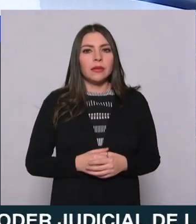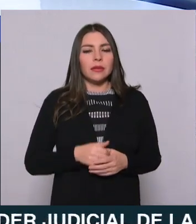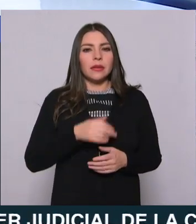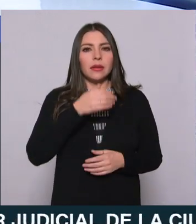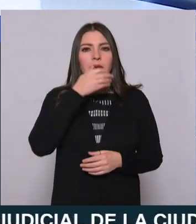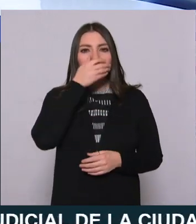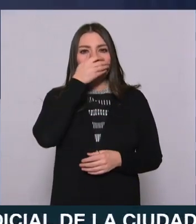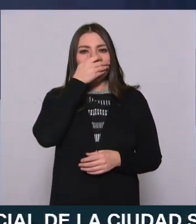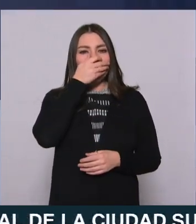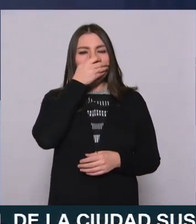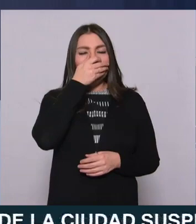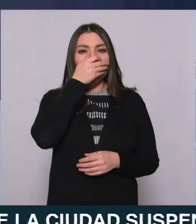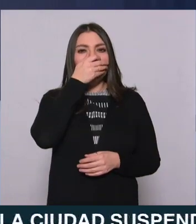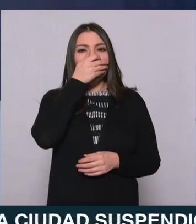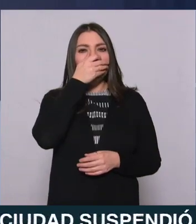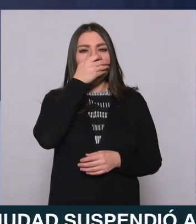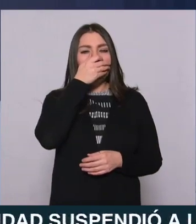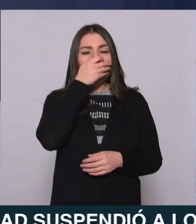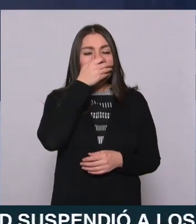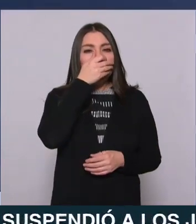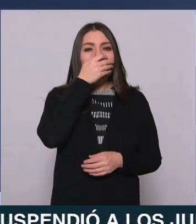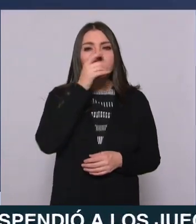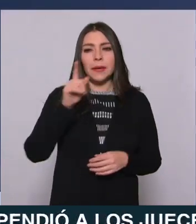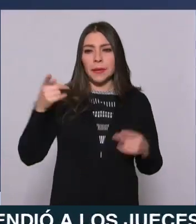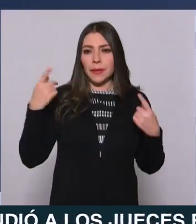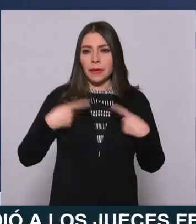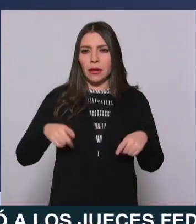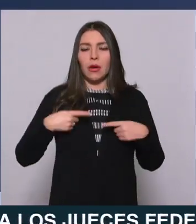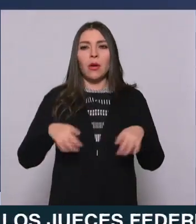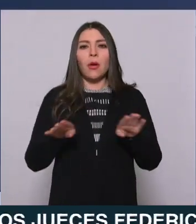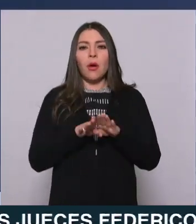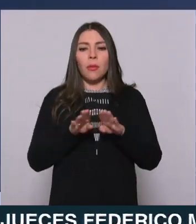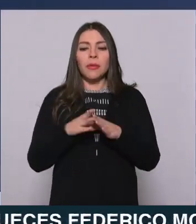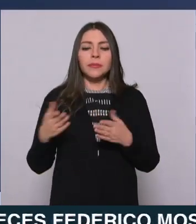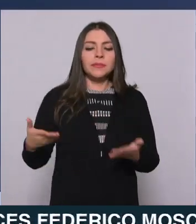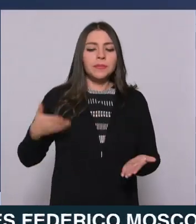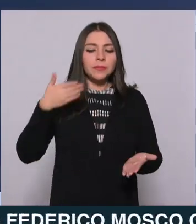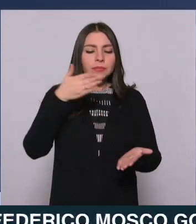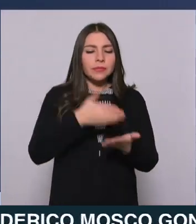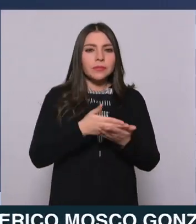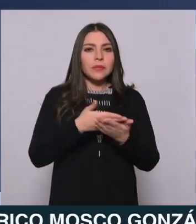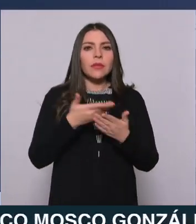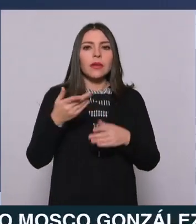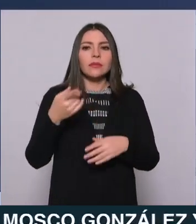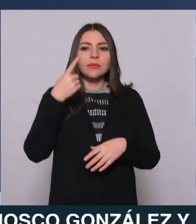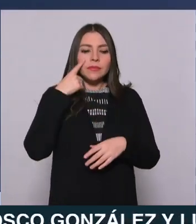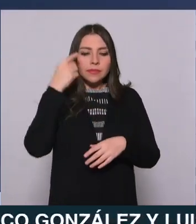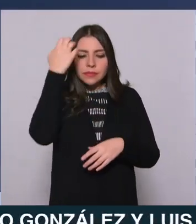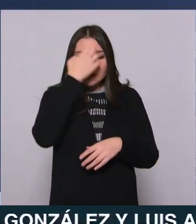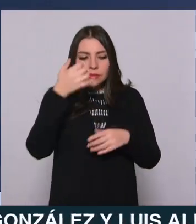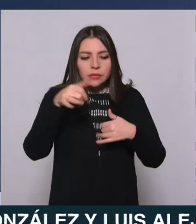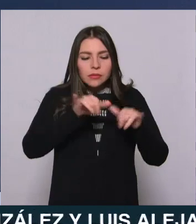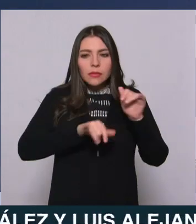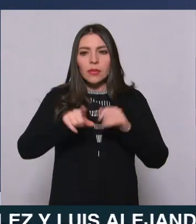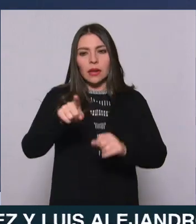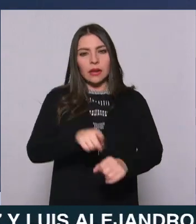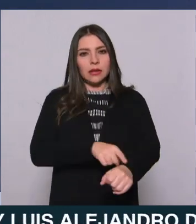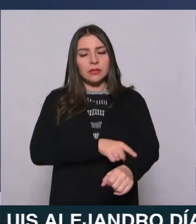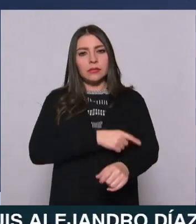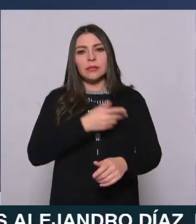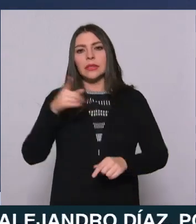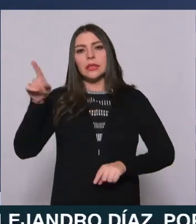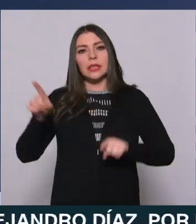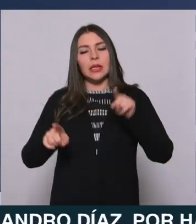a realizarse a que le entregan los resultados? Es un proceso muy largo que varía dependiendo de qué estudio es,